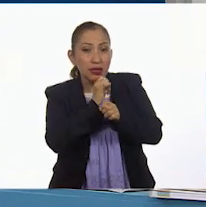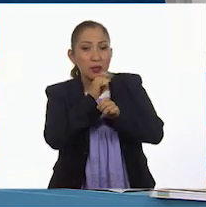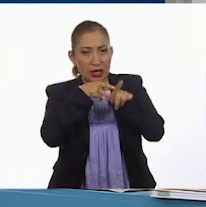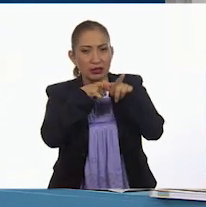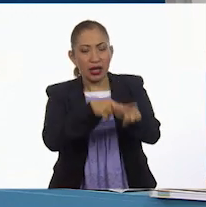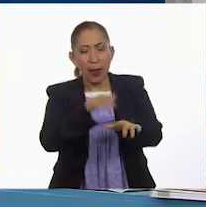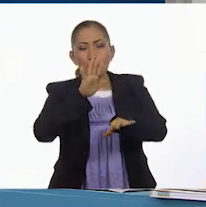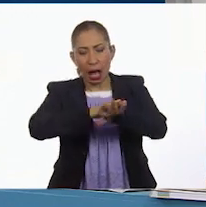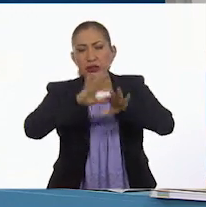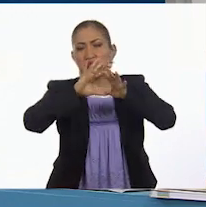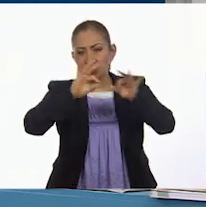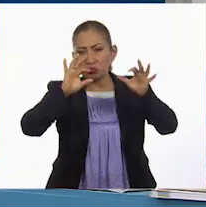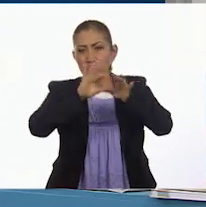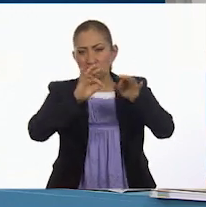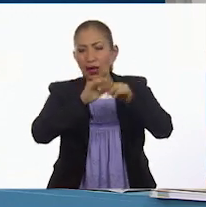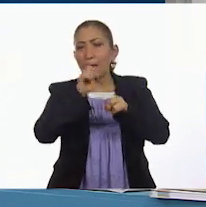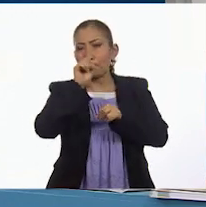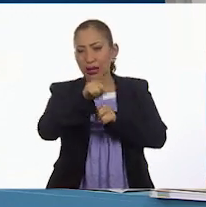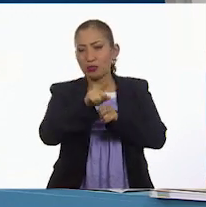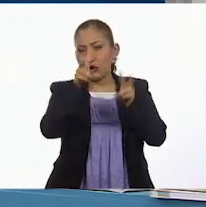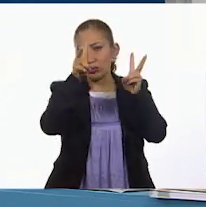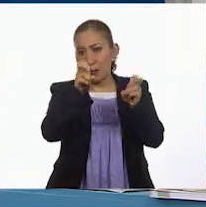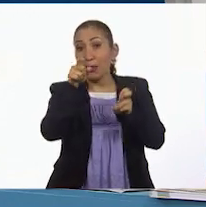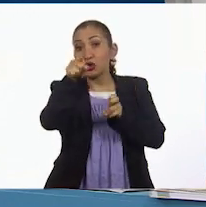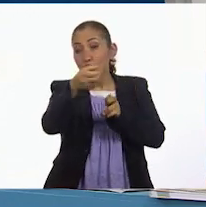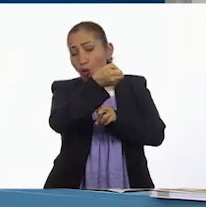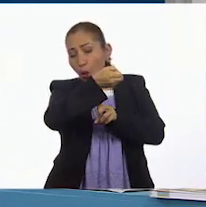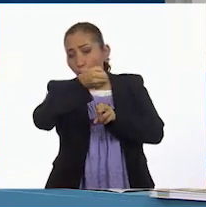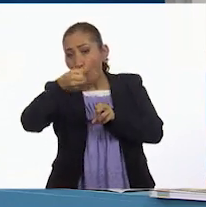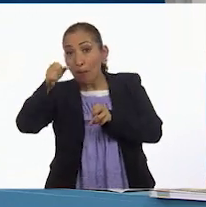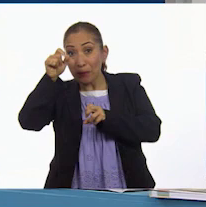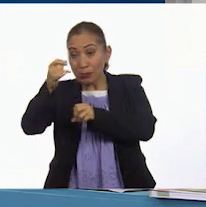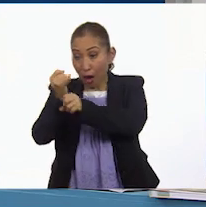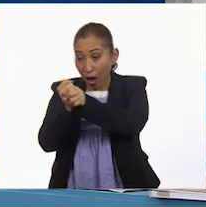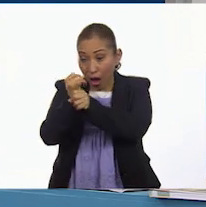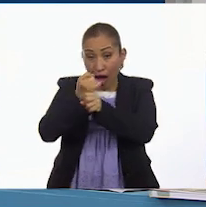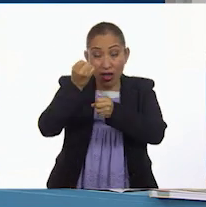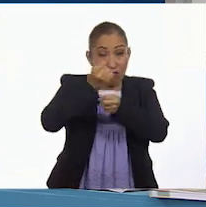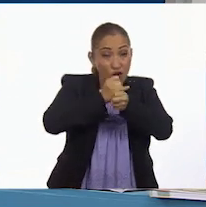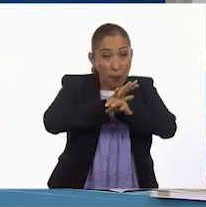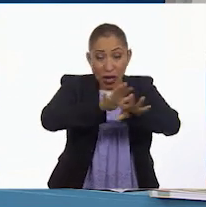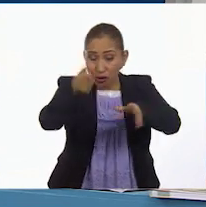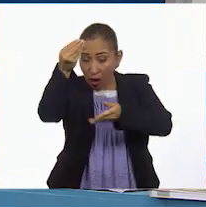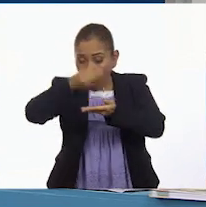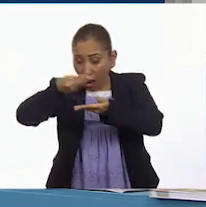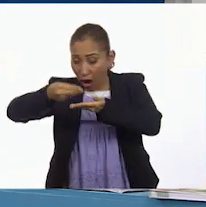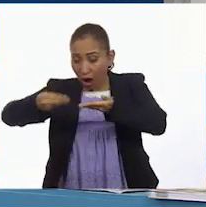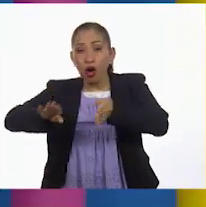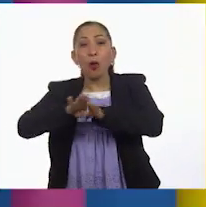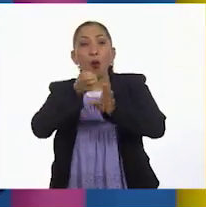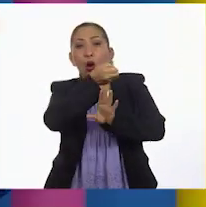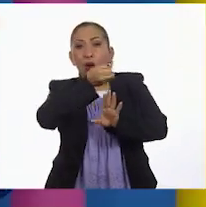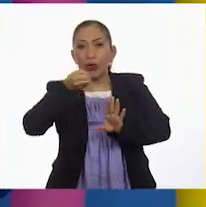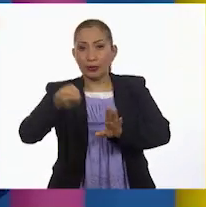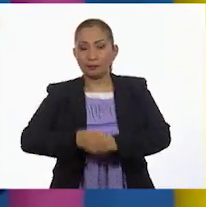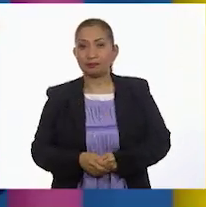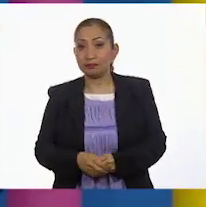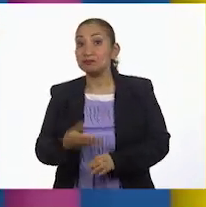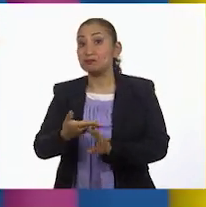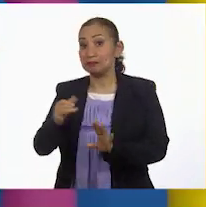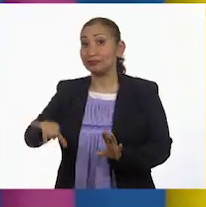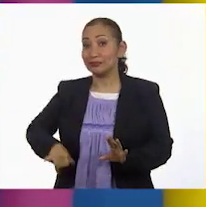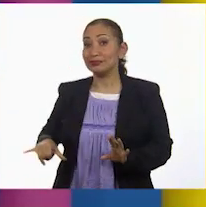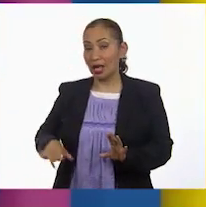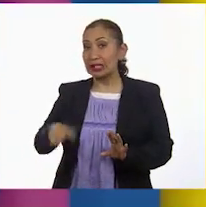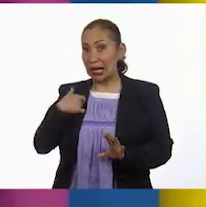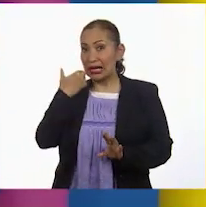seguir compartiendo información relevante para que organices esa búsqueda de información. ¿Qué te parece, María? Pues muy